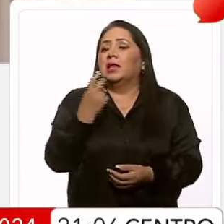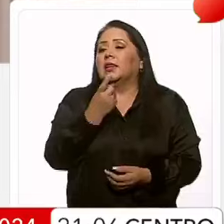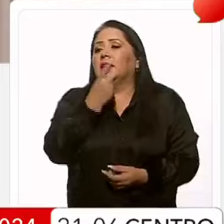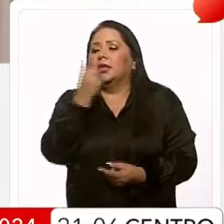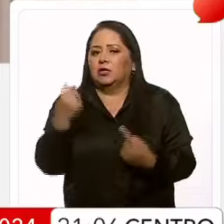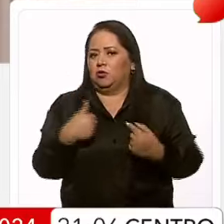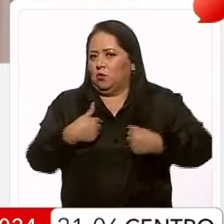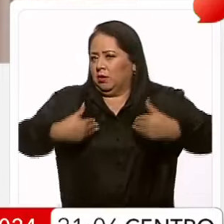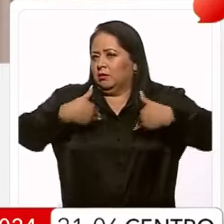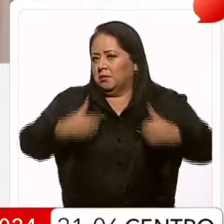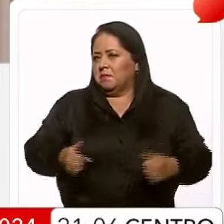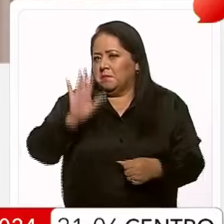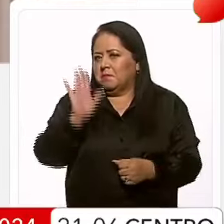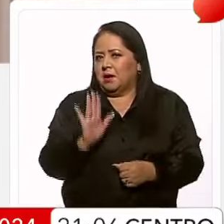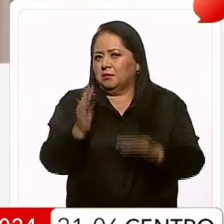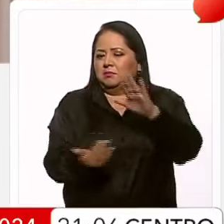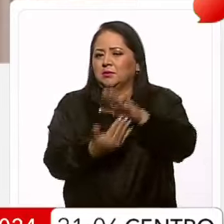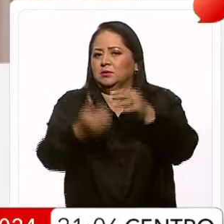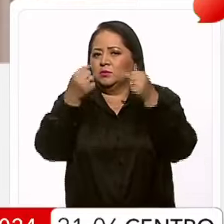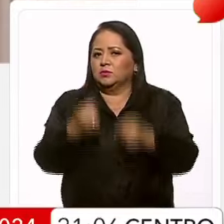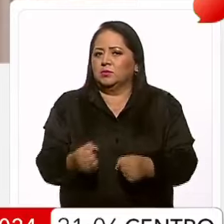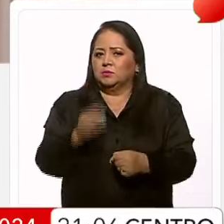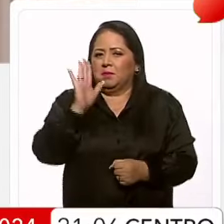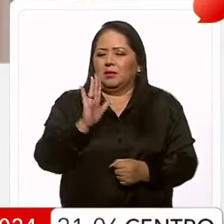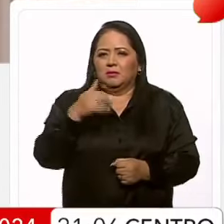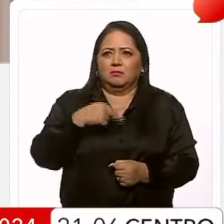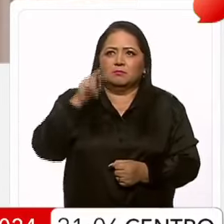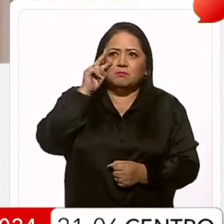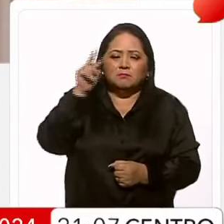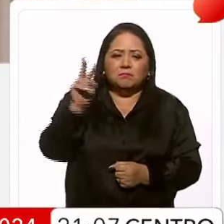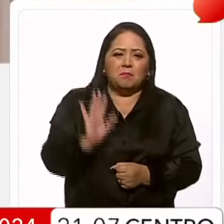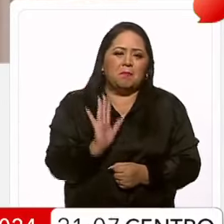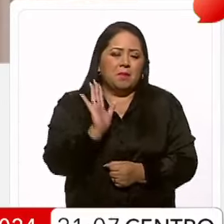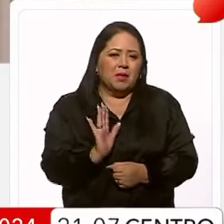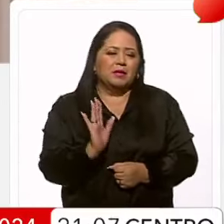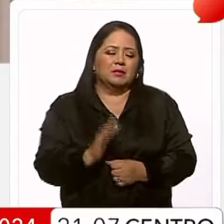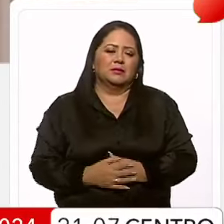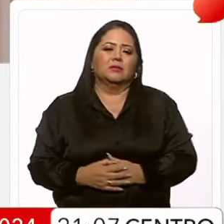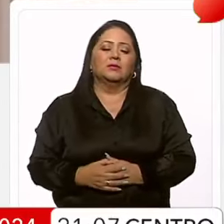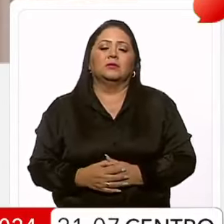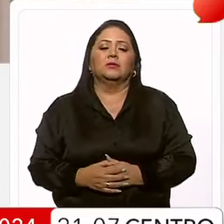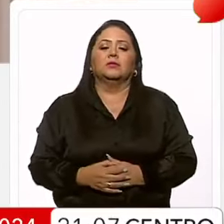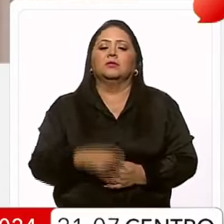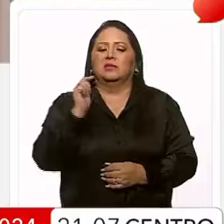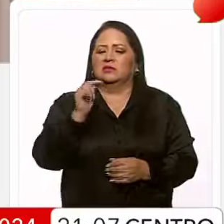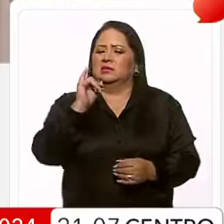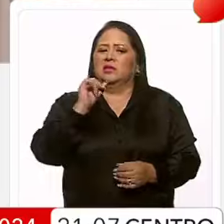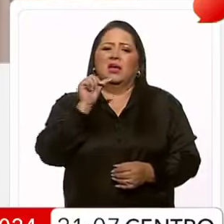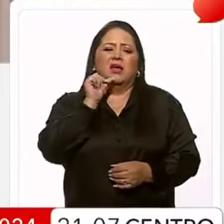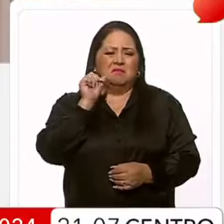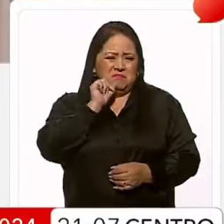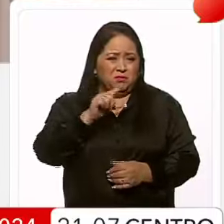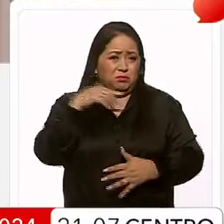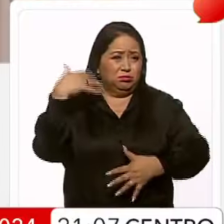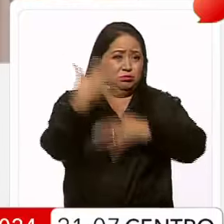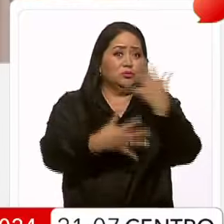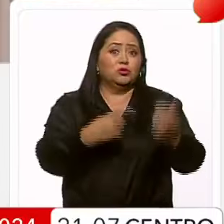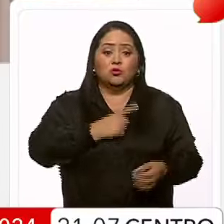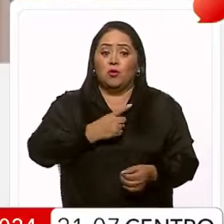que entendí que maneja la mesa de seguridad en la que el presidente se basa. Fue una jornada violenta ayer mismo, no solo fueron